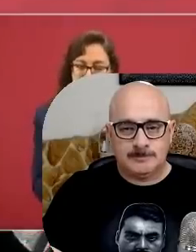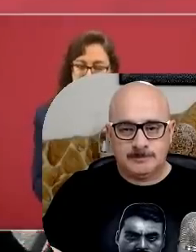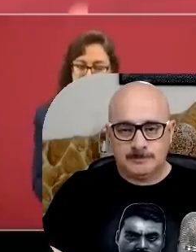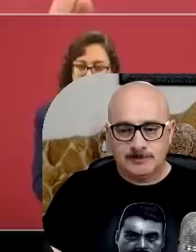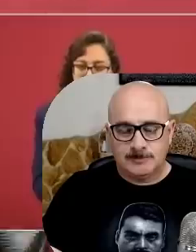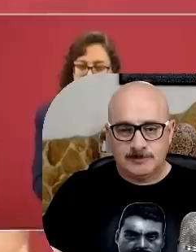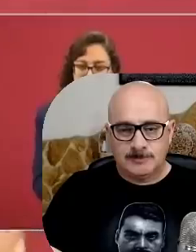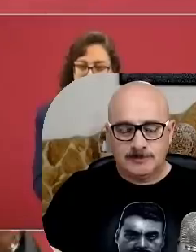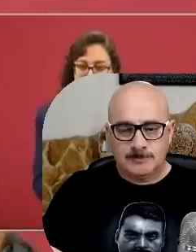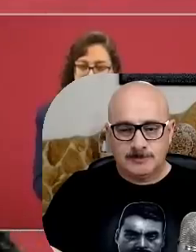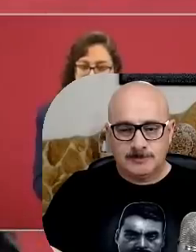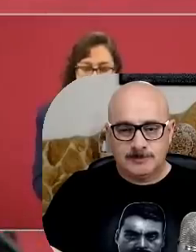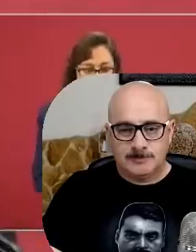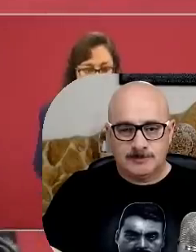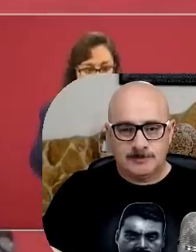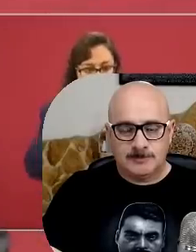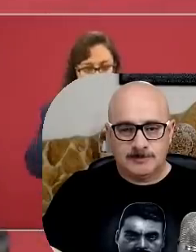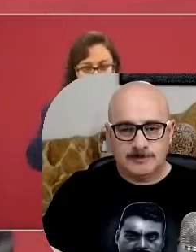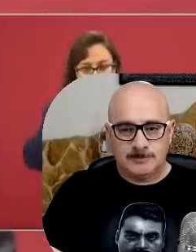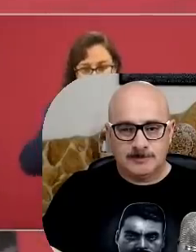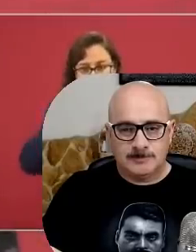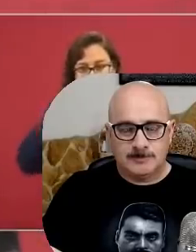O las columnas,